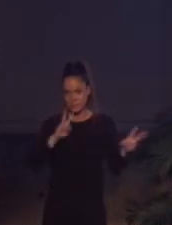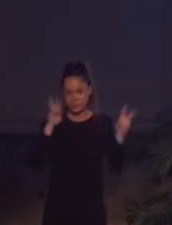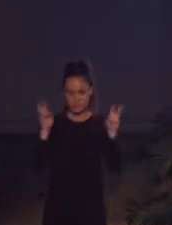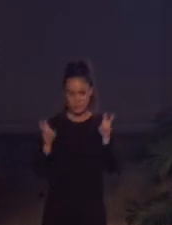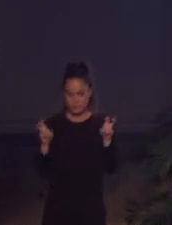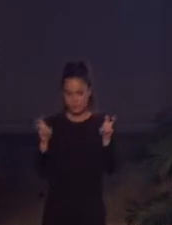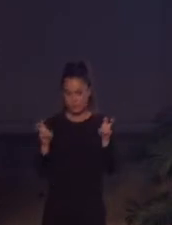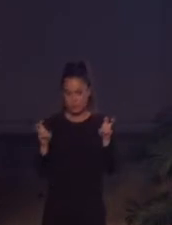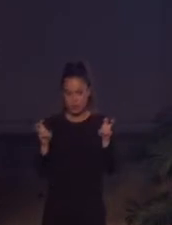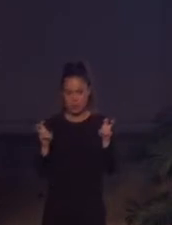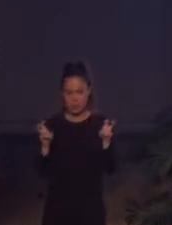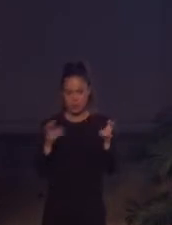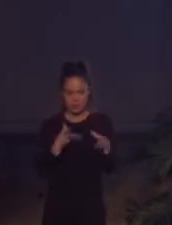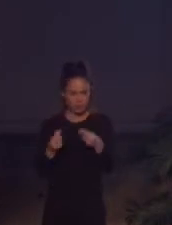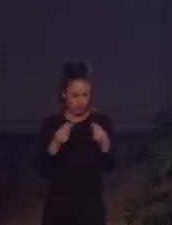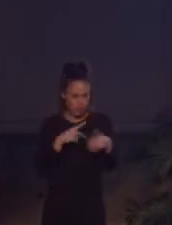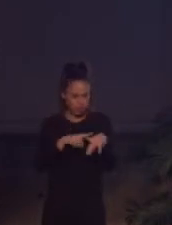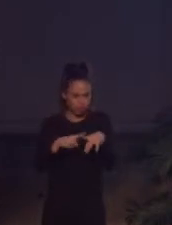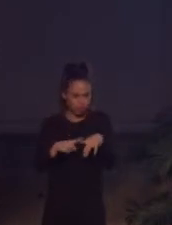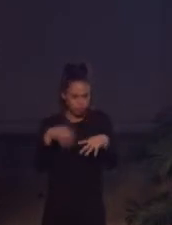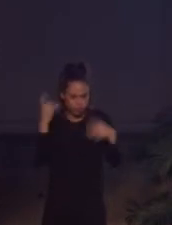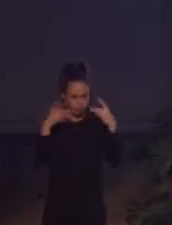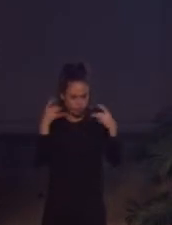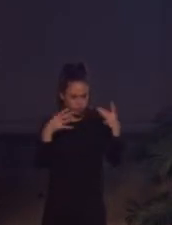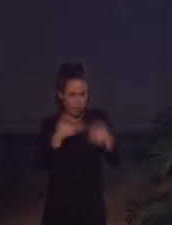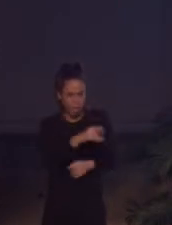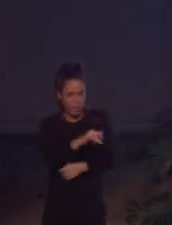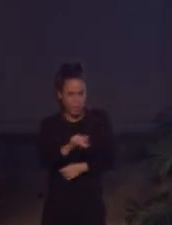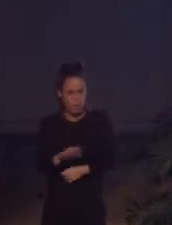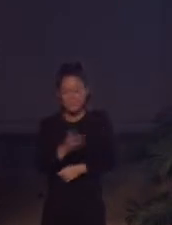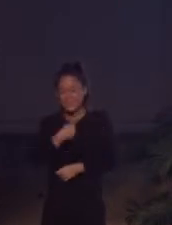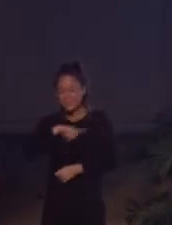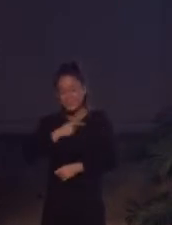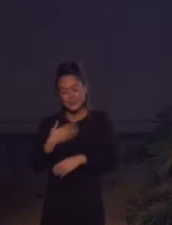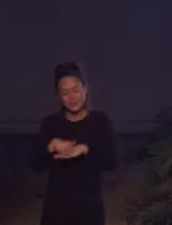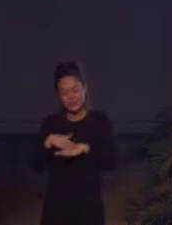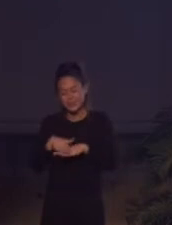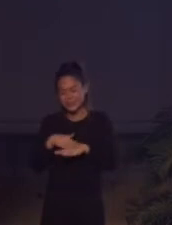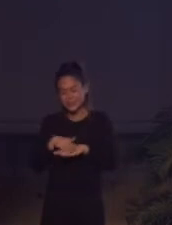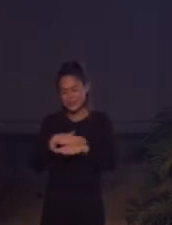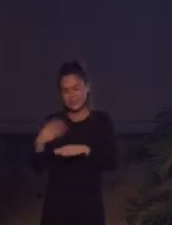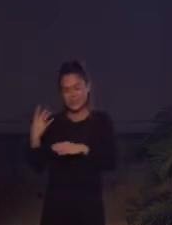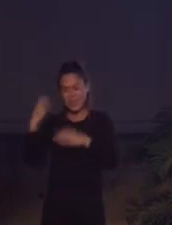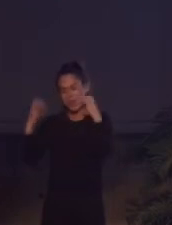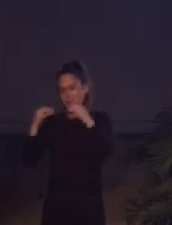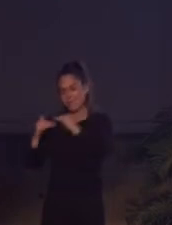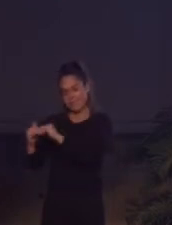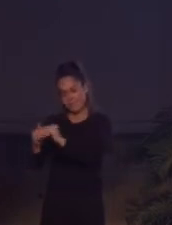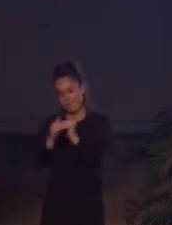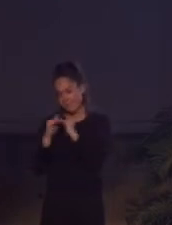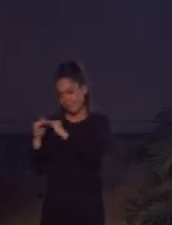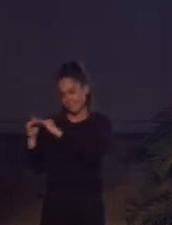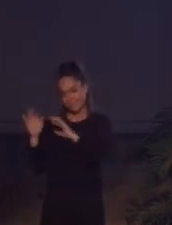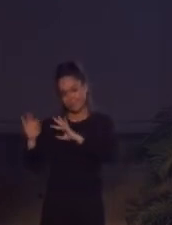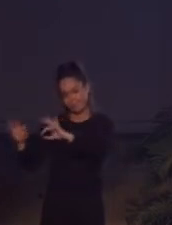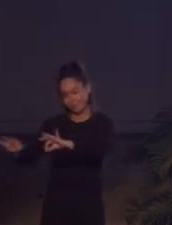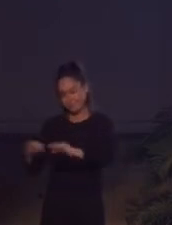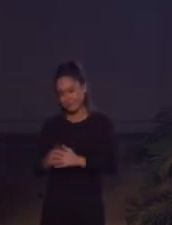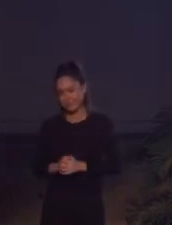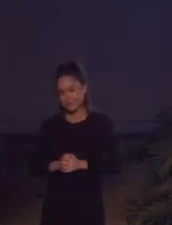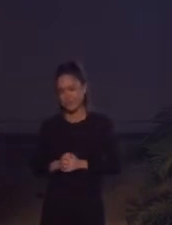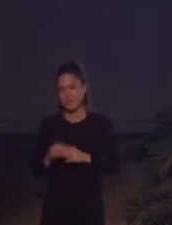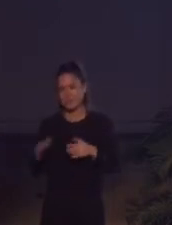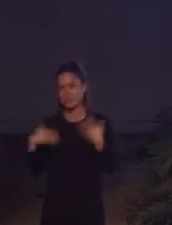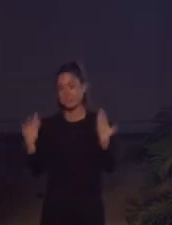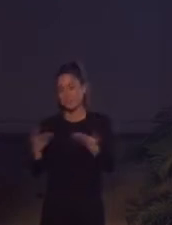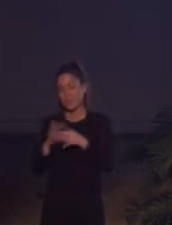diren beste gauza asko, ez? Baina guretzat oinarrezko ideia, antiespezismoaren ideia, hau da, eta orduan, ba, aliantza